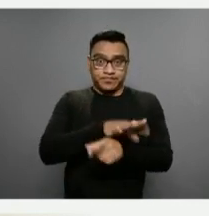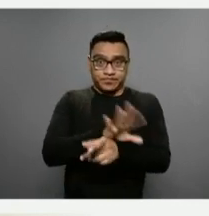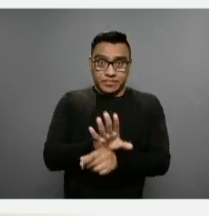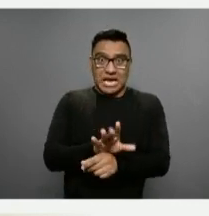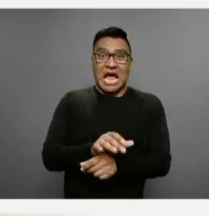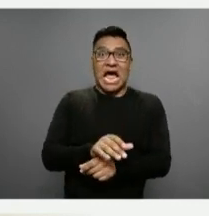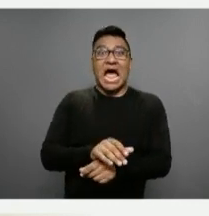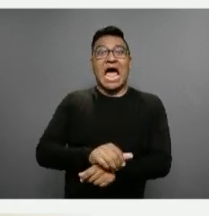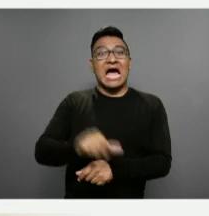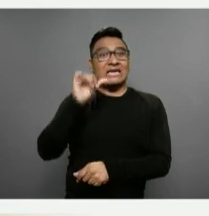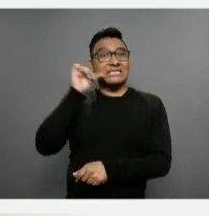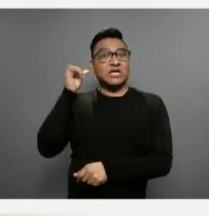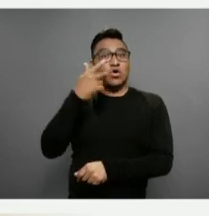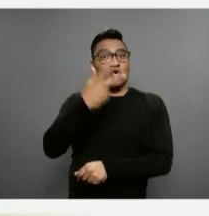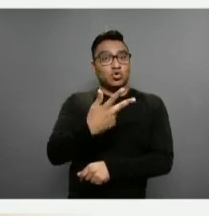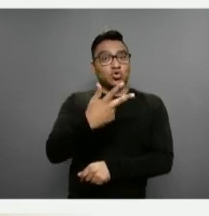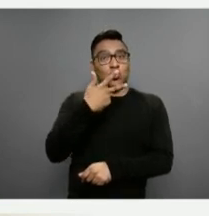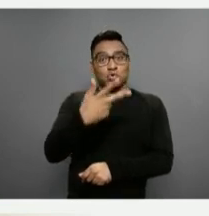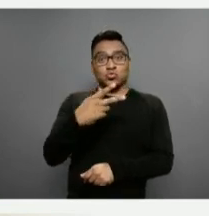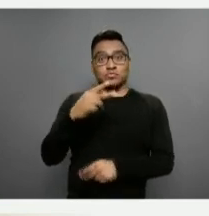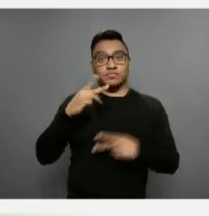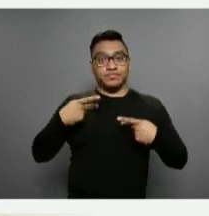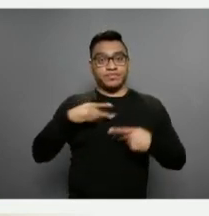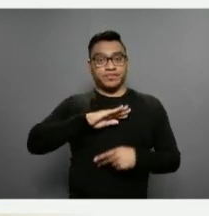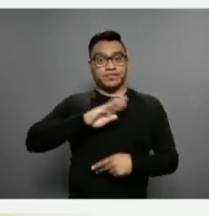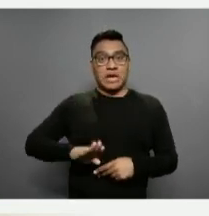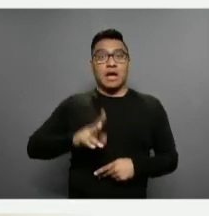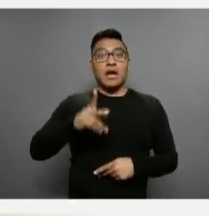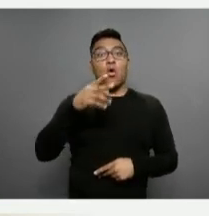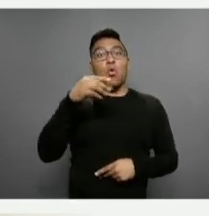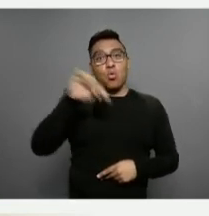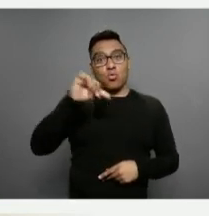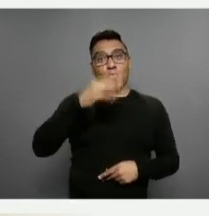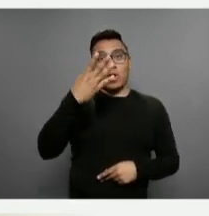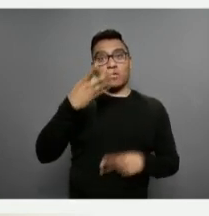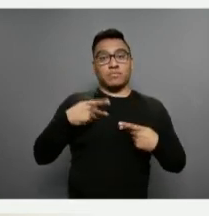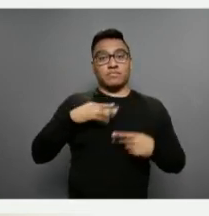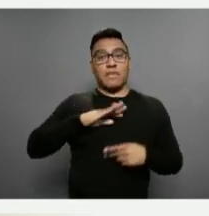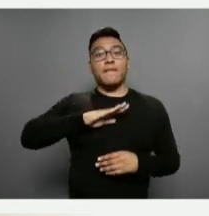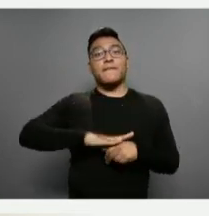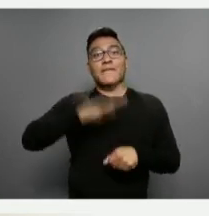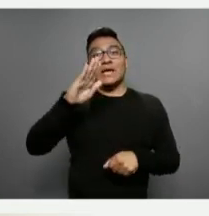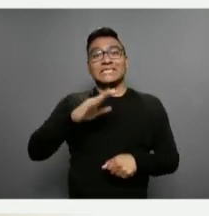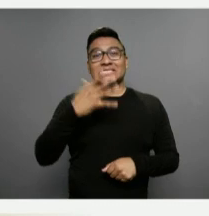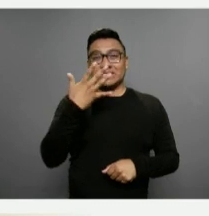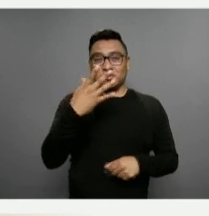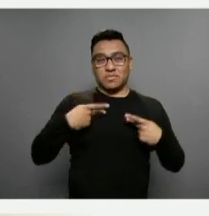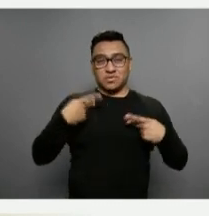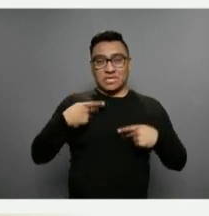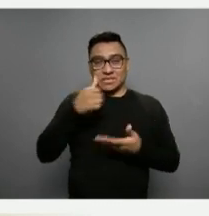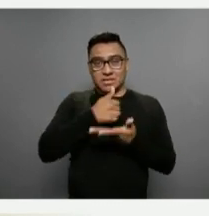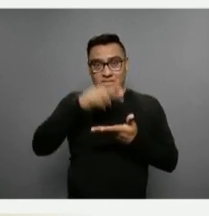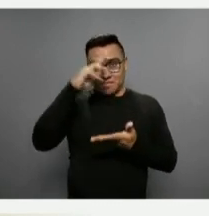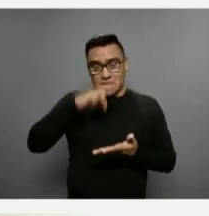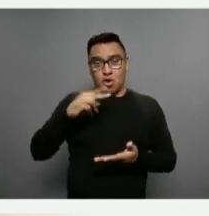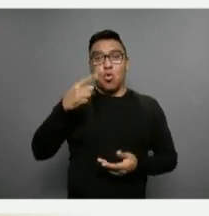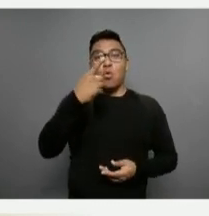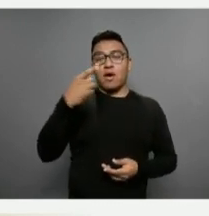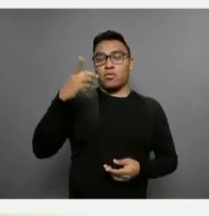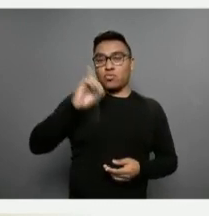teníamos únicamente 8 muertes, hoy ya se elevó a 12, tenemos 4 muertes más. Las muertes se acumulan 5 en la Ciudad de México, 1 en